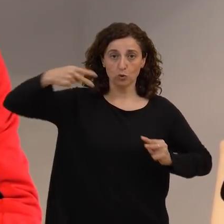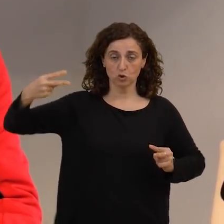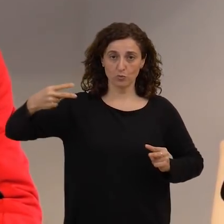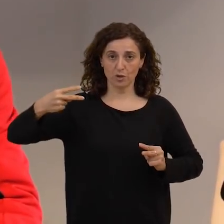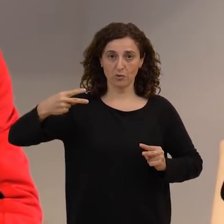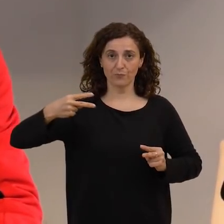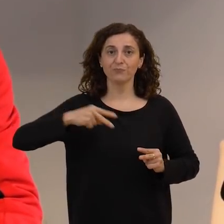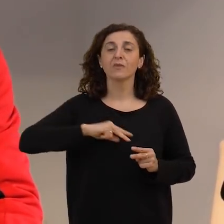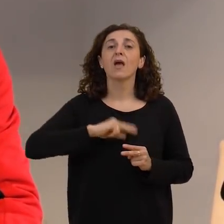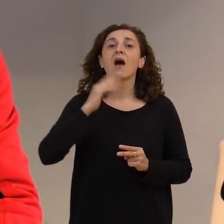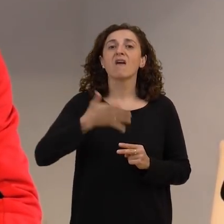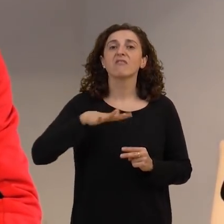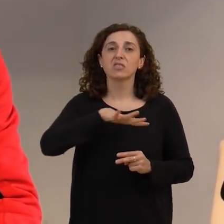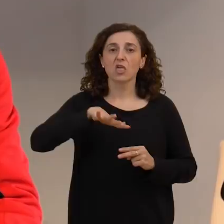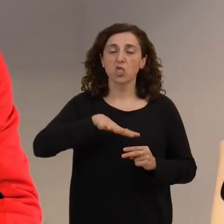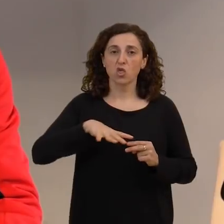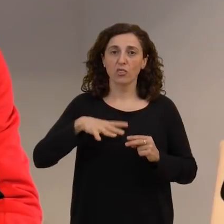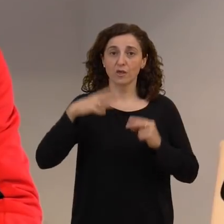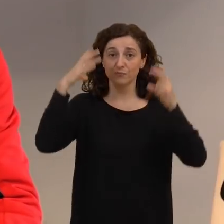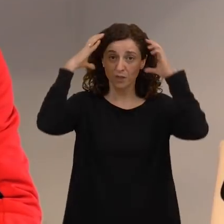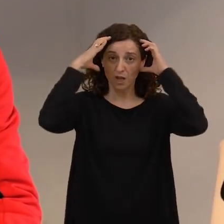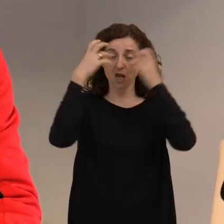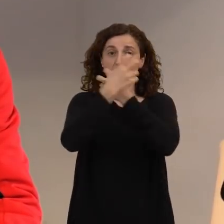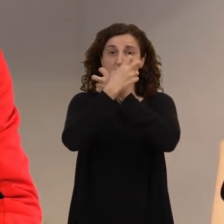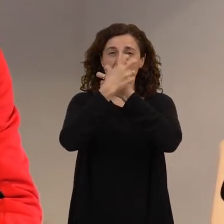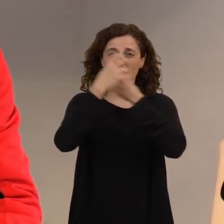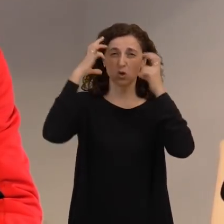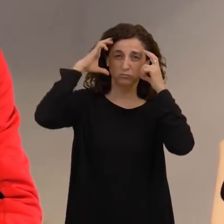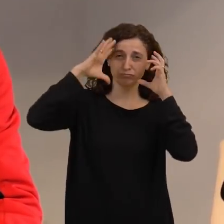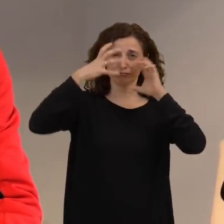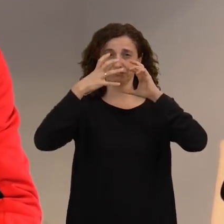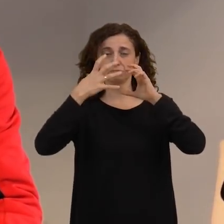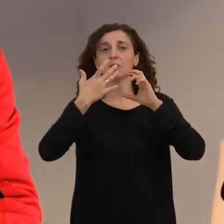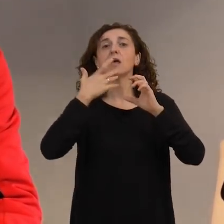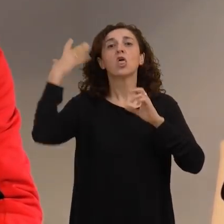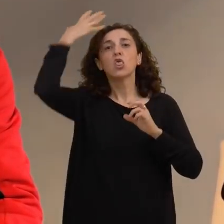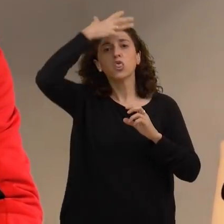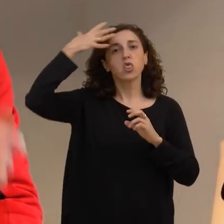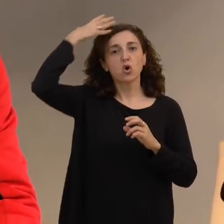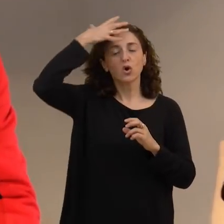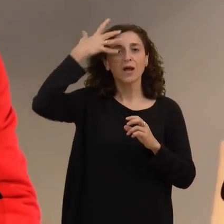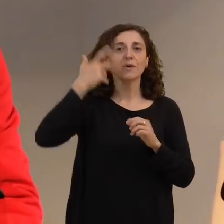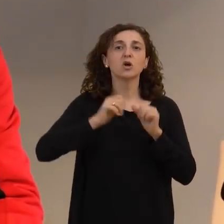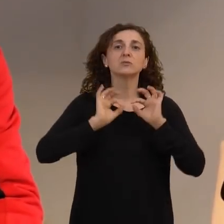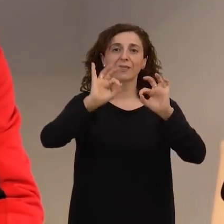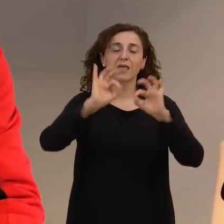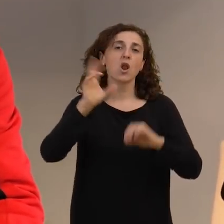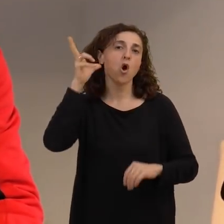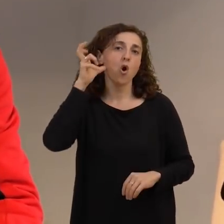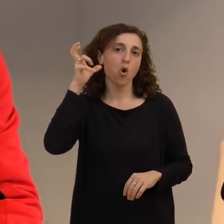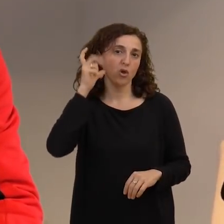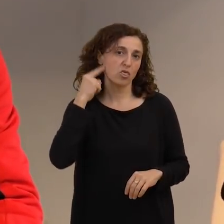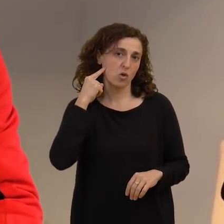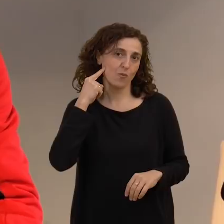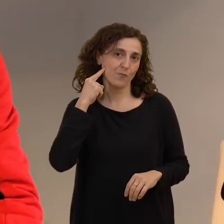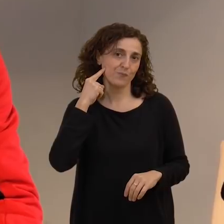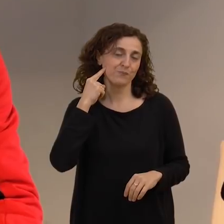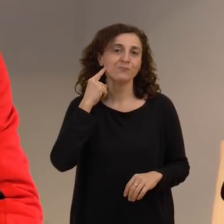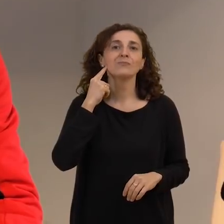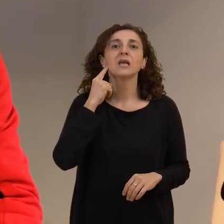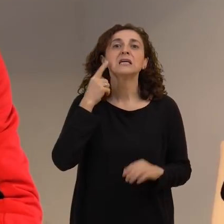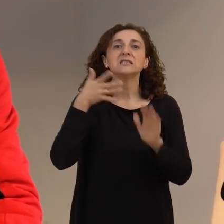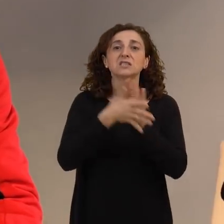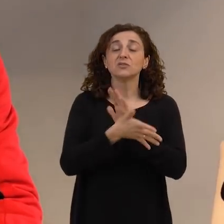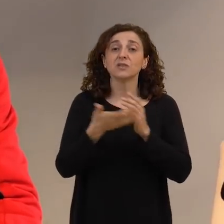en la cual le afecta sobre todo a la zona del oído, toda la zona craneal, lo cual le implica que tiene